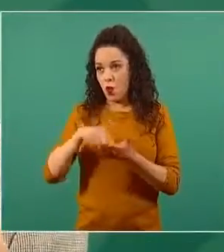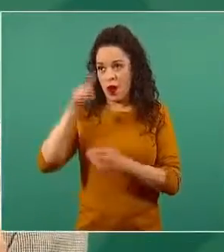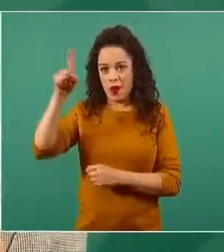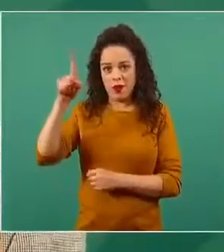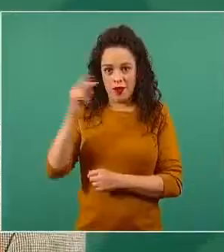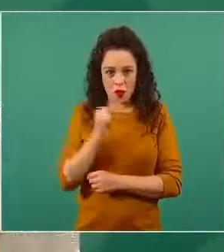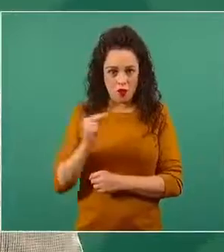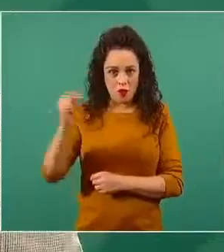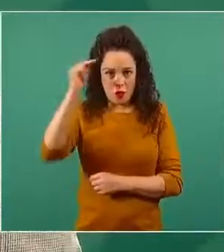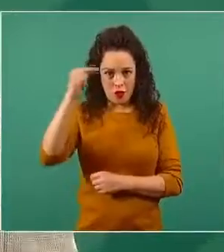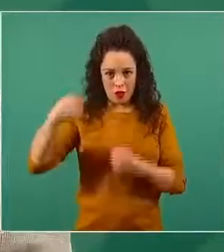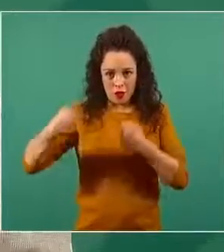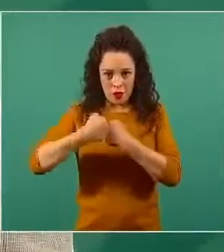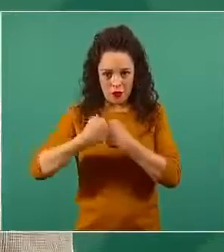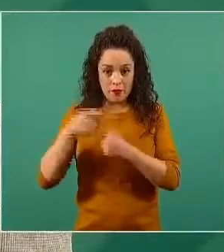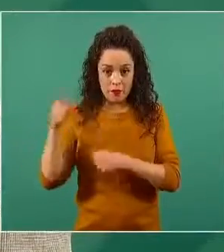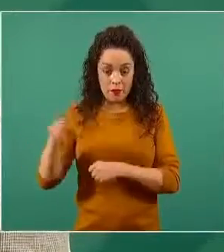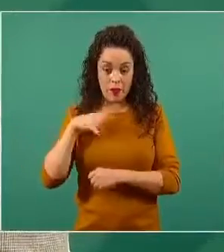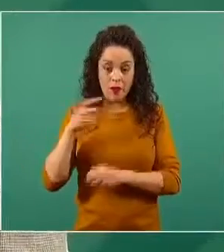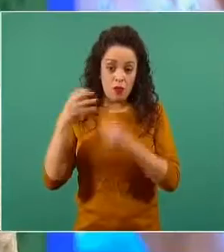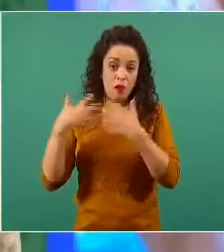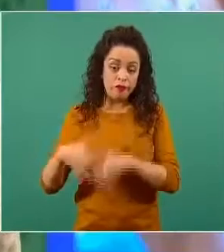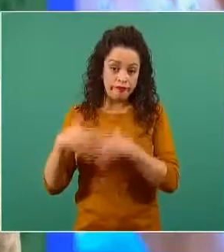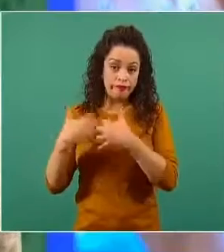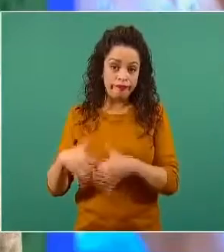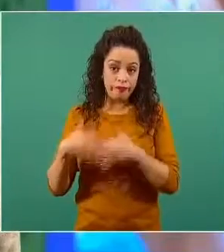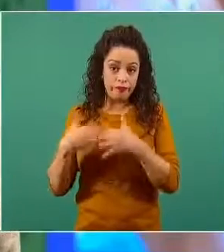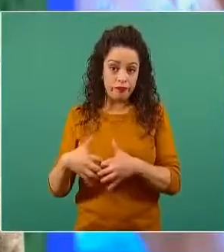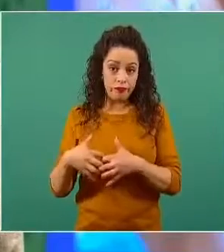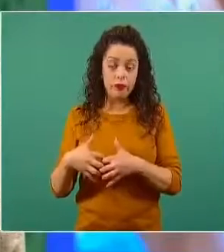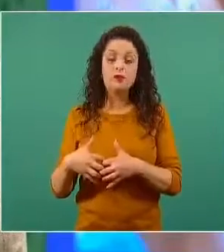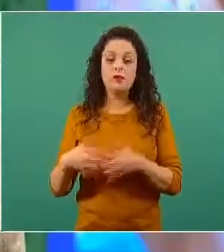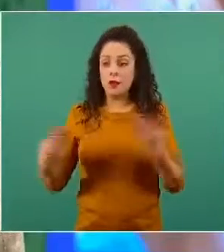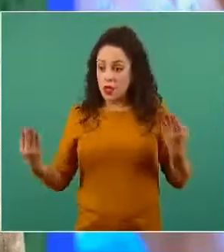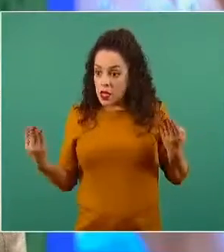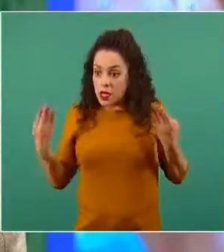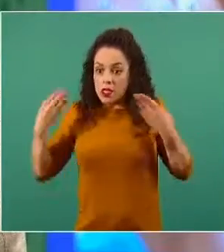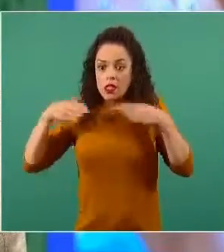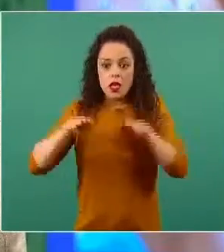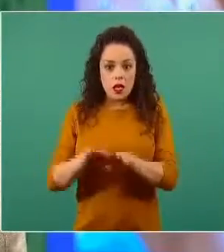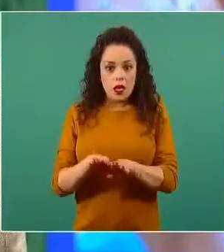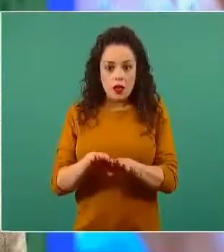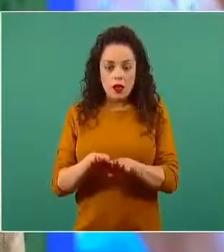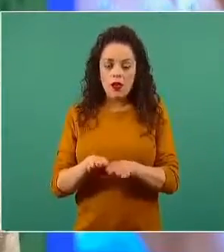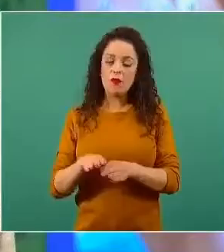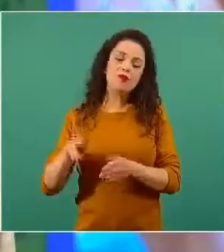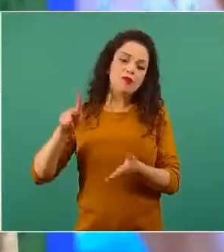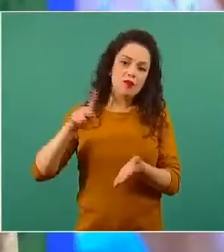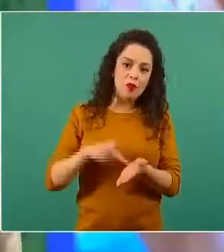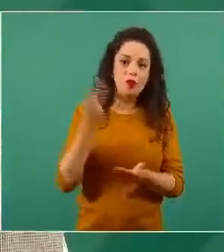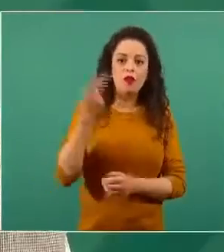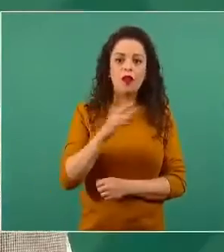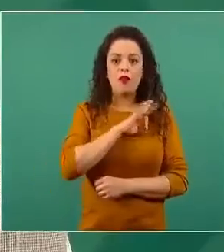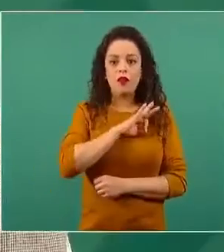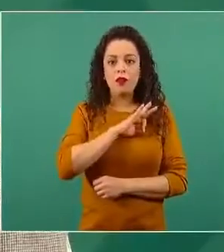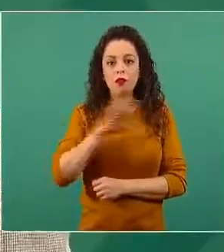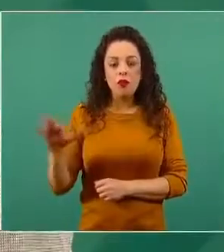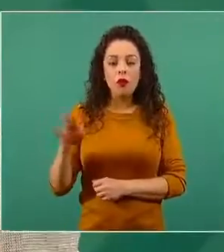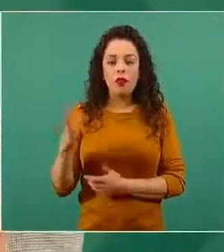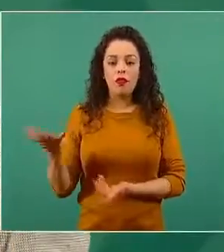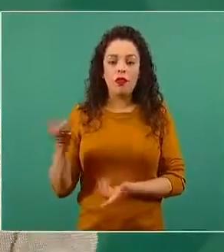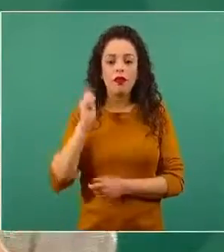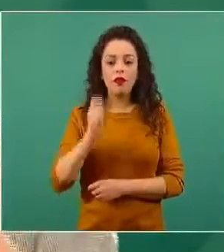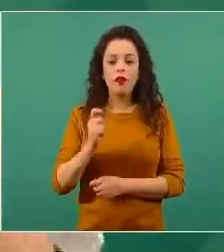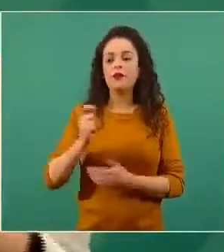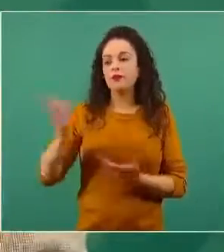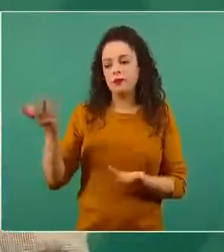país. Establecer un confinamiento severo podría reducir, desde luego ayuda a reducir la epidemia,